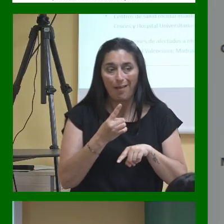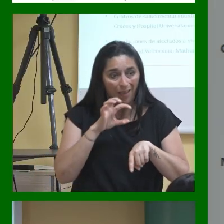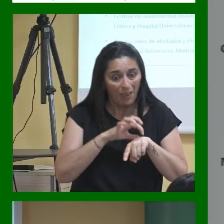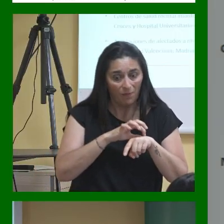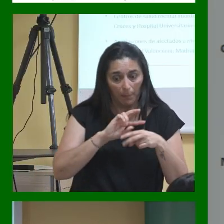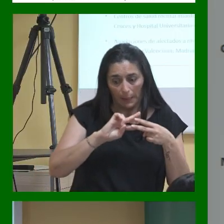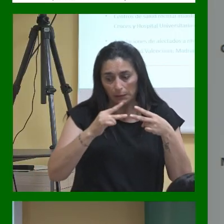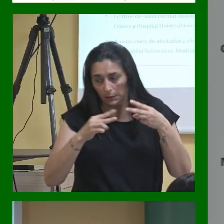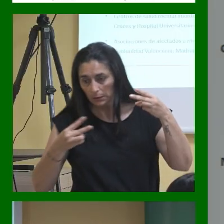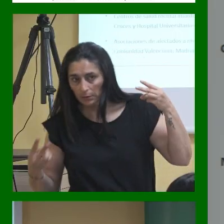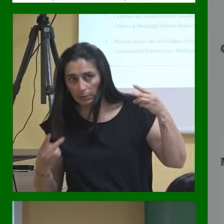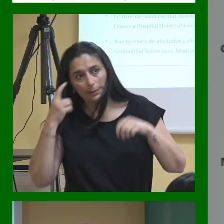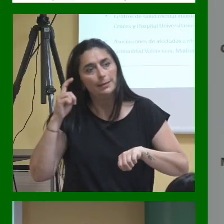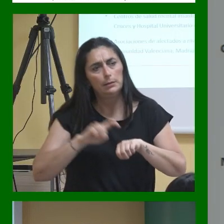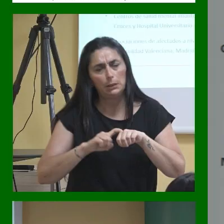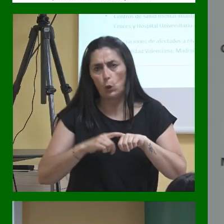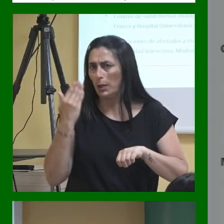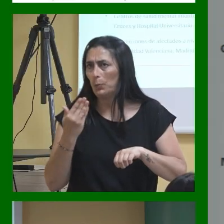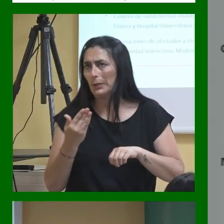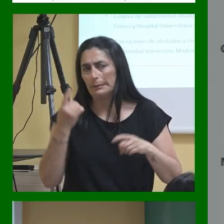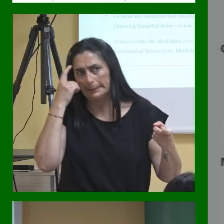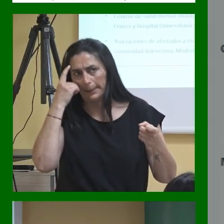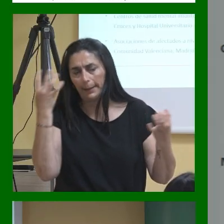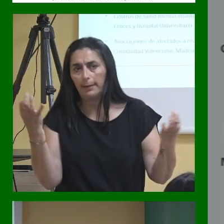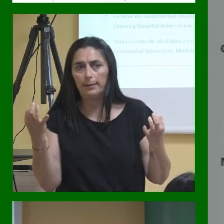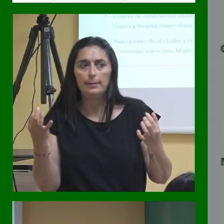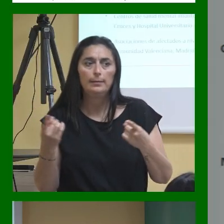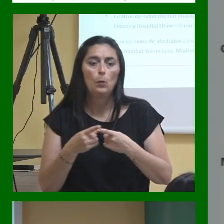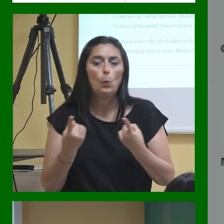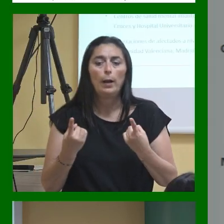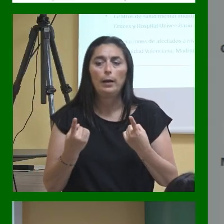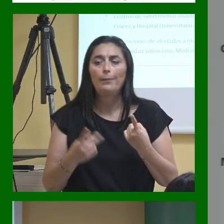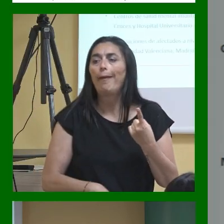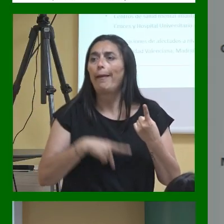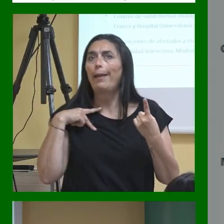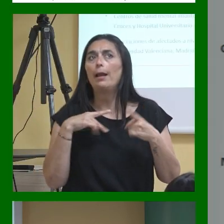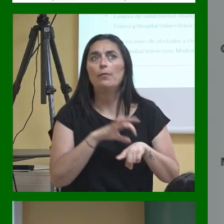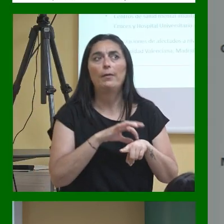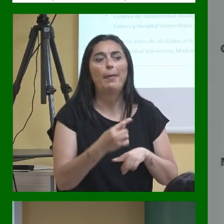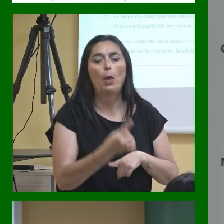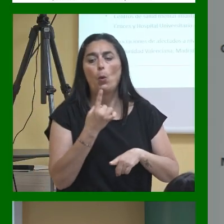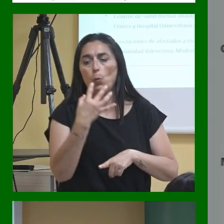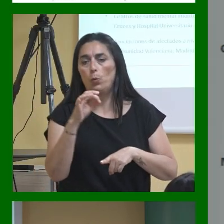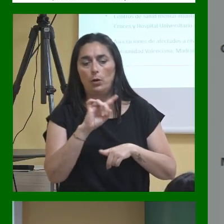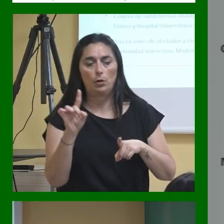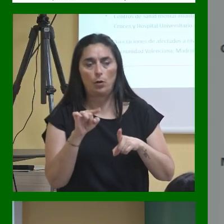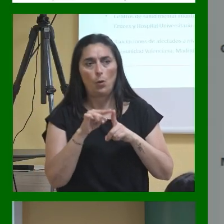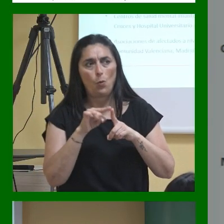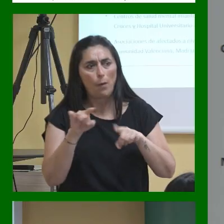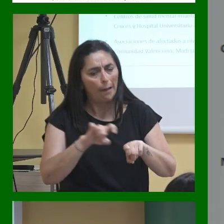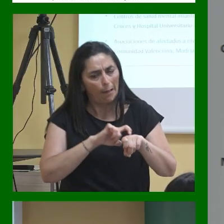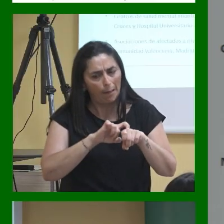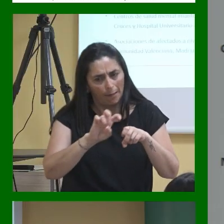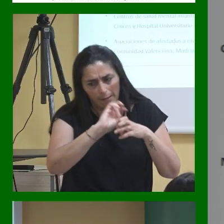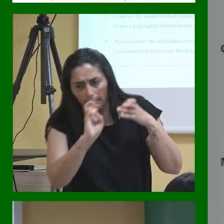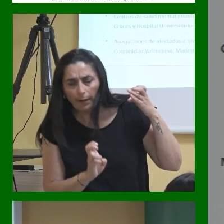para el psicólogo que sepáis o que sepamos que no solamente está lo general de la enfermedad, sino que tenemos que ver las particularidades, porque hay subtipos